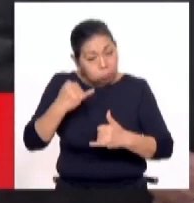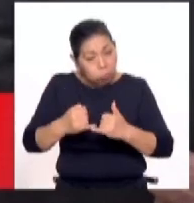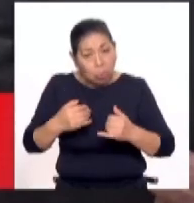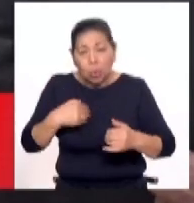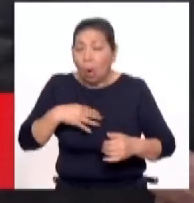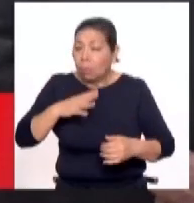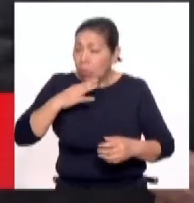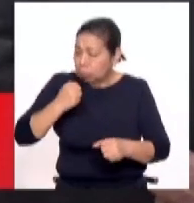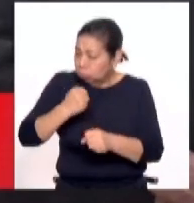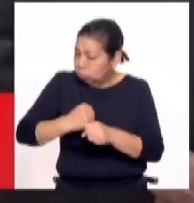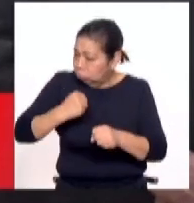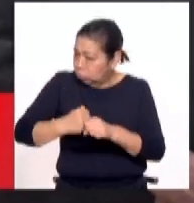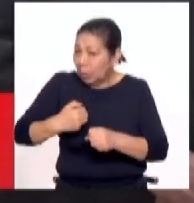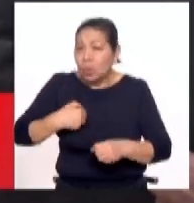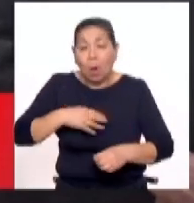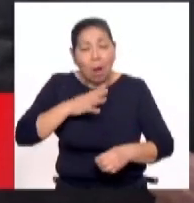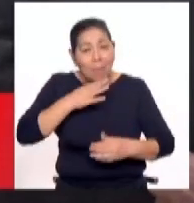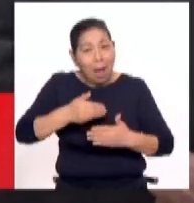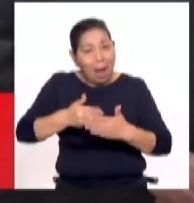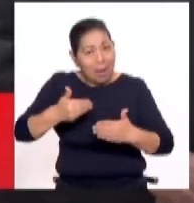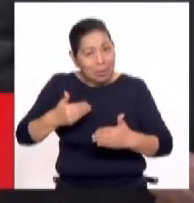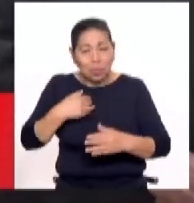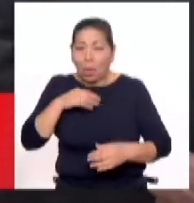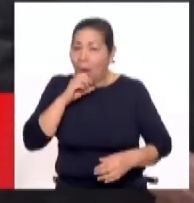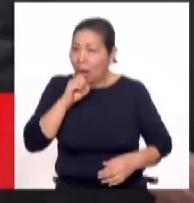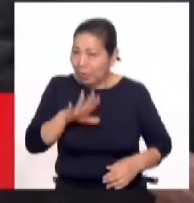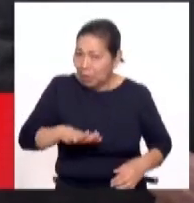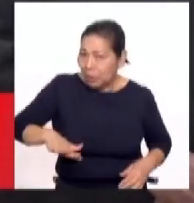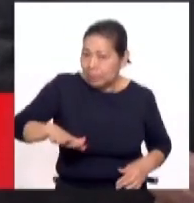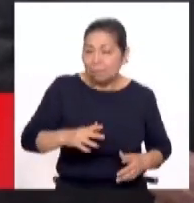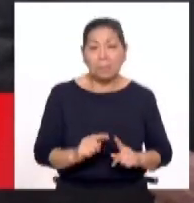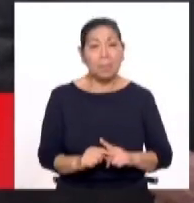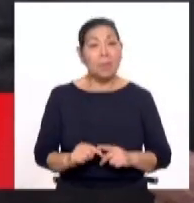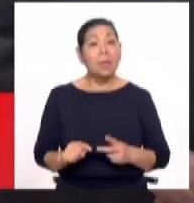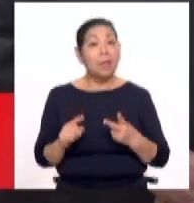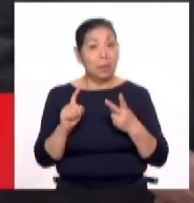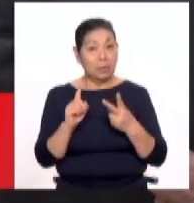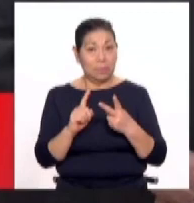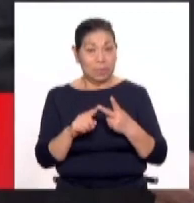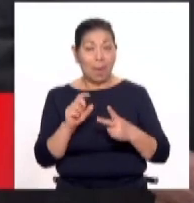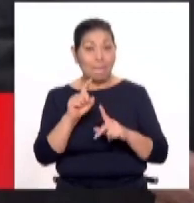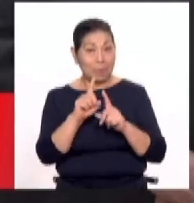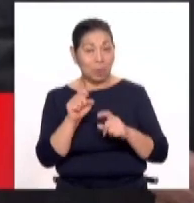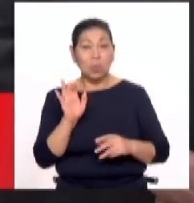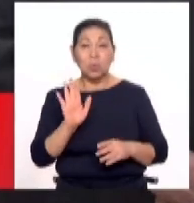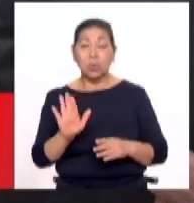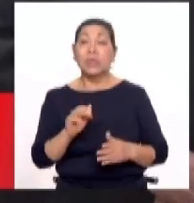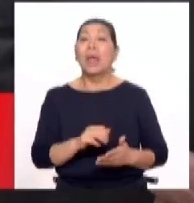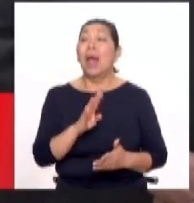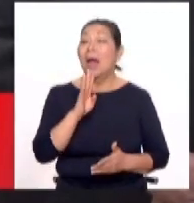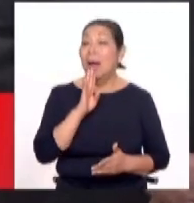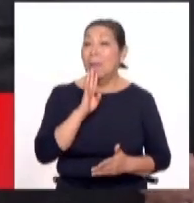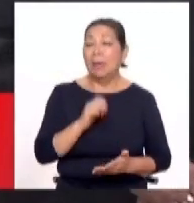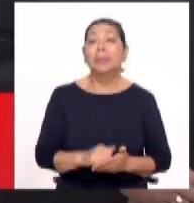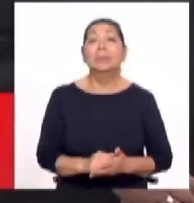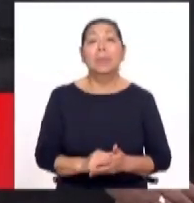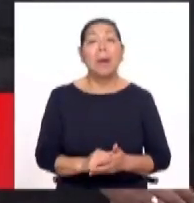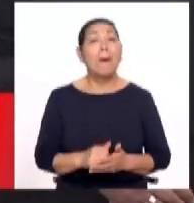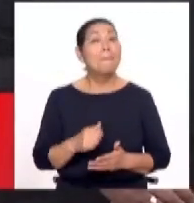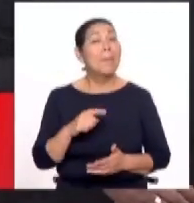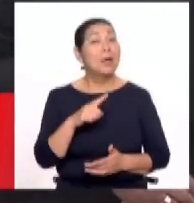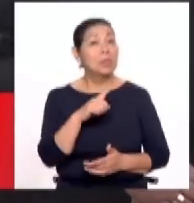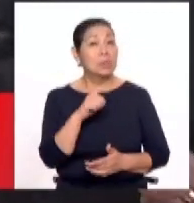lo he expresado en mis palabras hace unos minutos. Su segunda pregunta... Efectivamente, tenemos más